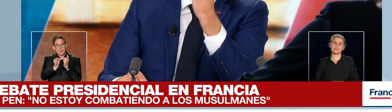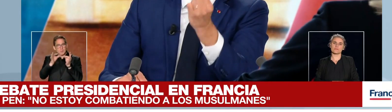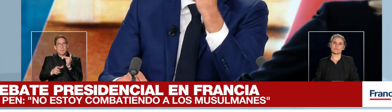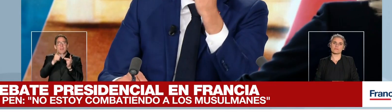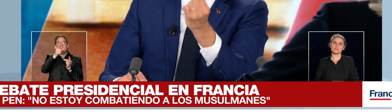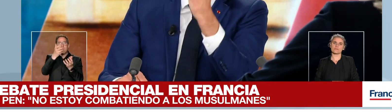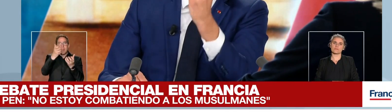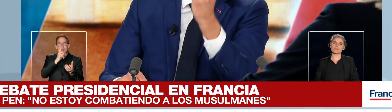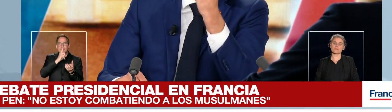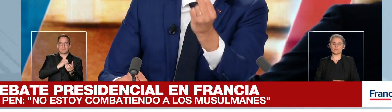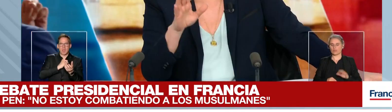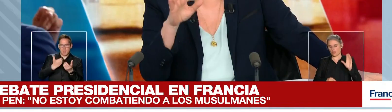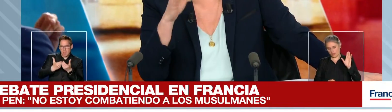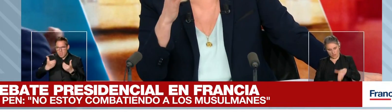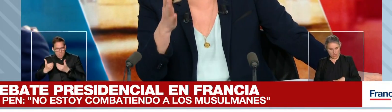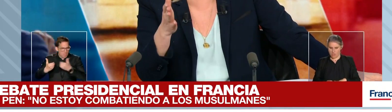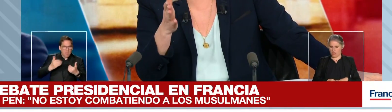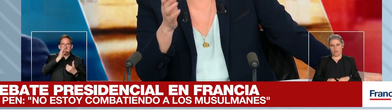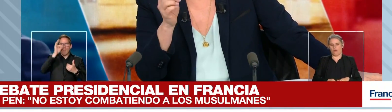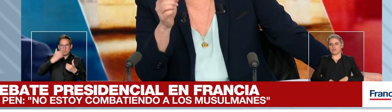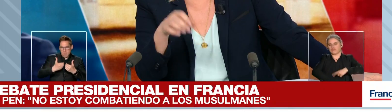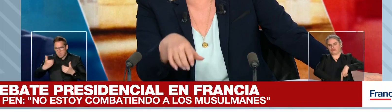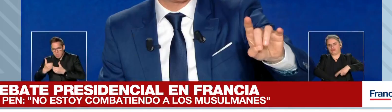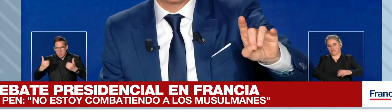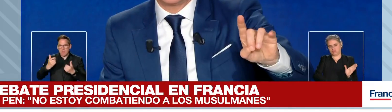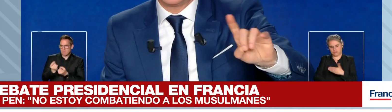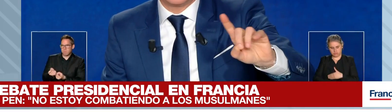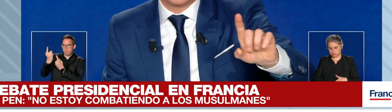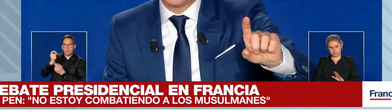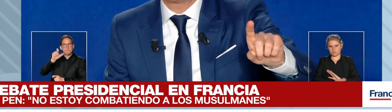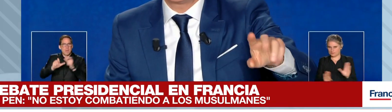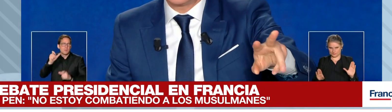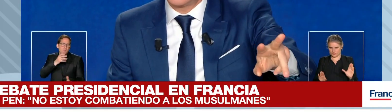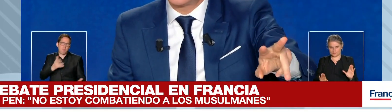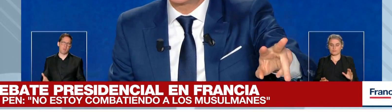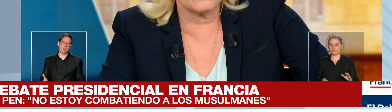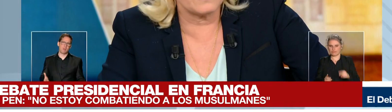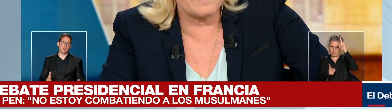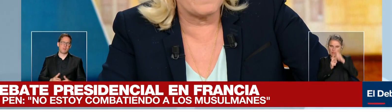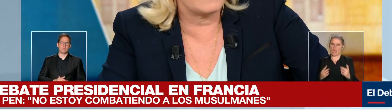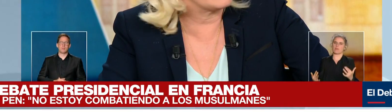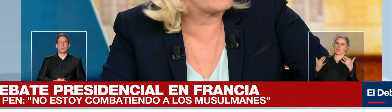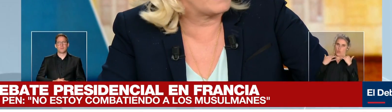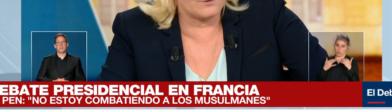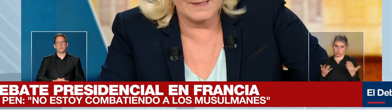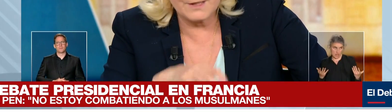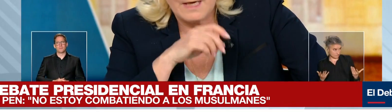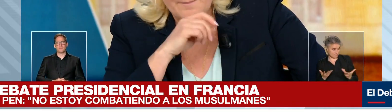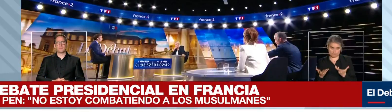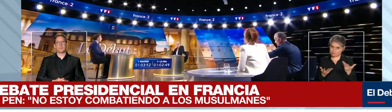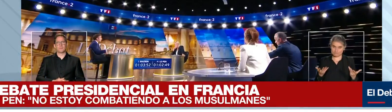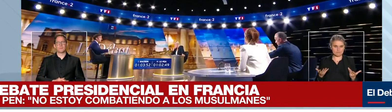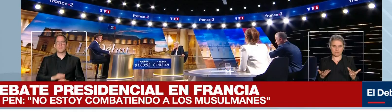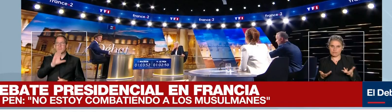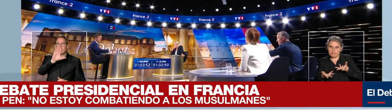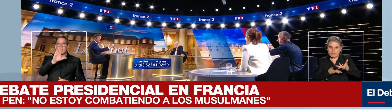puede dividir en Francia y sacar a millones de franceses y francesas. No vamos a pasar 10 minutos sobre el está confundiendo creo todo. Que hay un tema de inmigración que